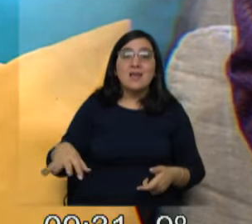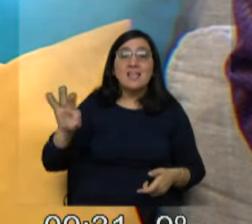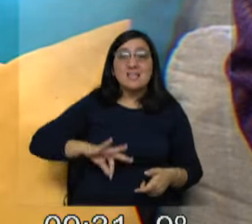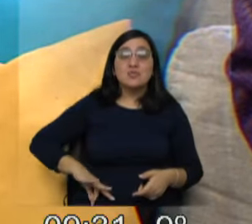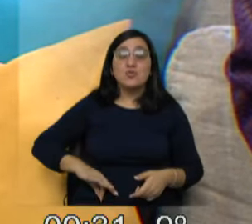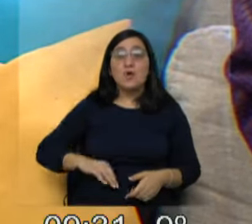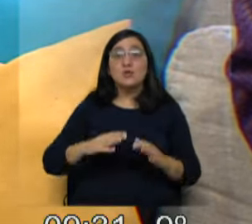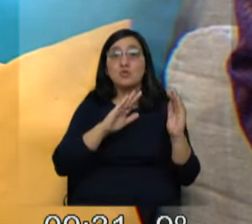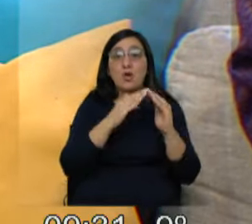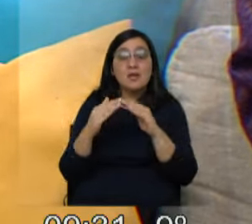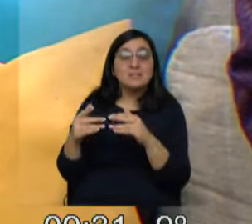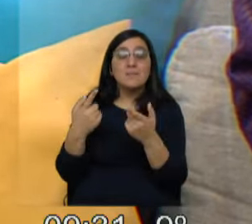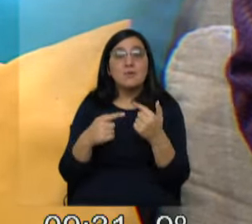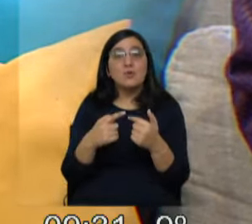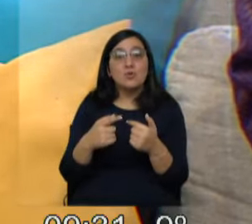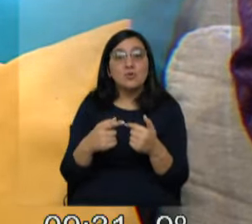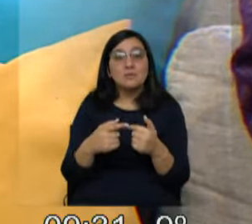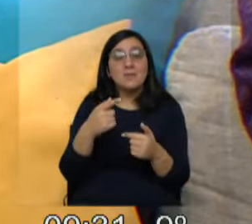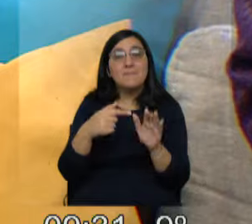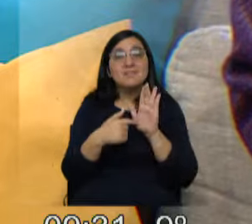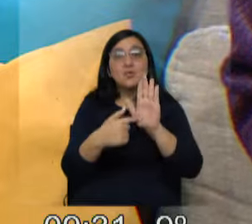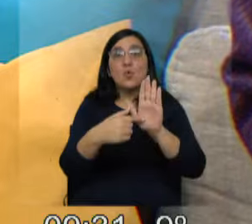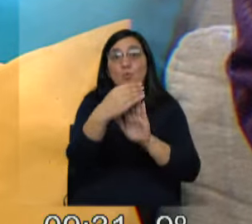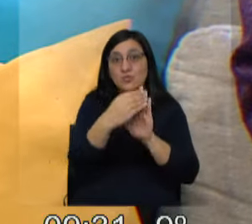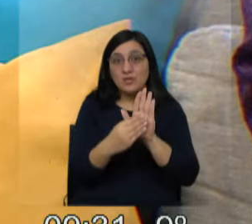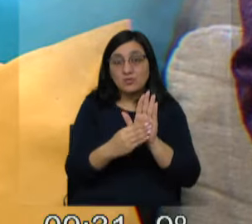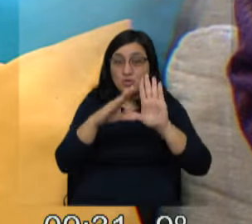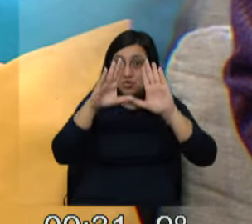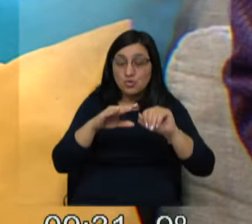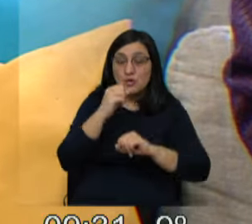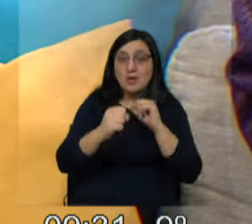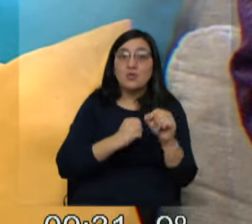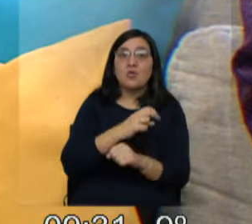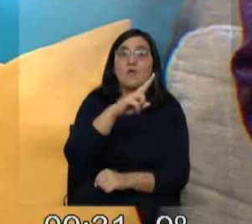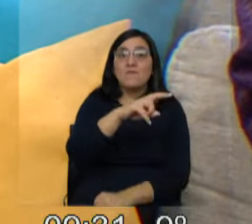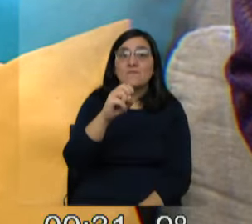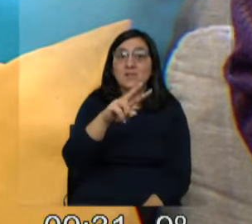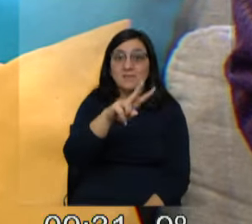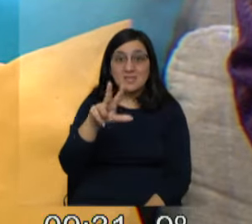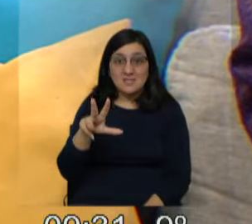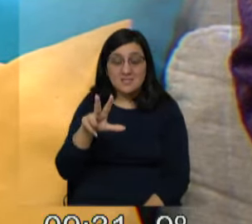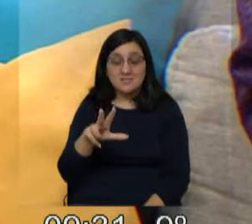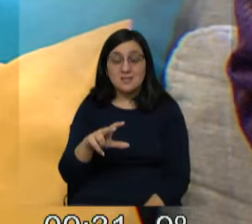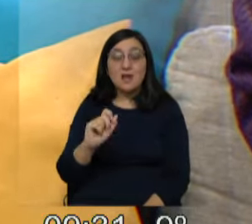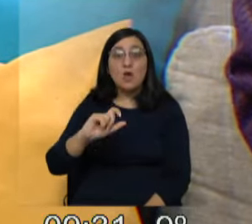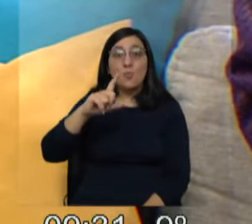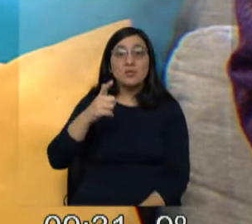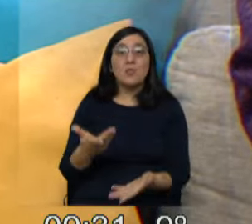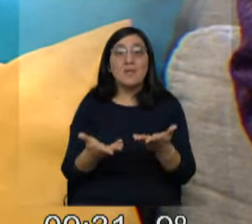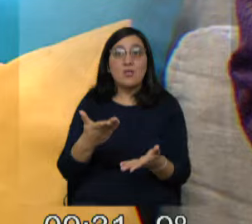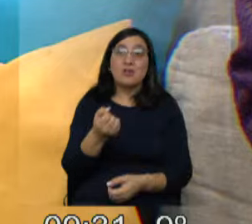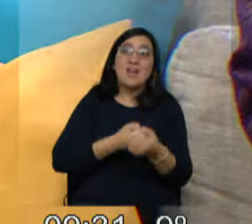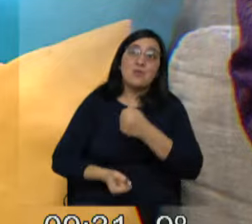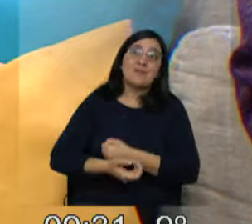pero lo cierto es que se presentó un dato de todo el 2023, ¿no? Lo que implicó el aumento con respecto al año